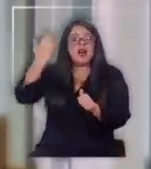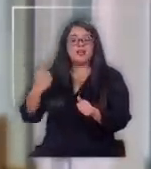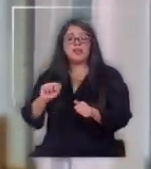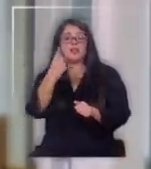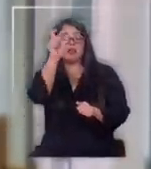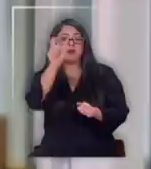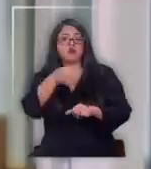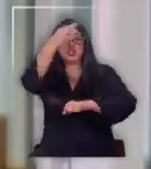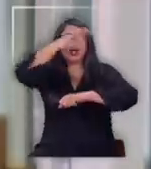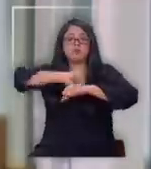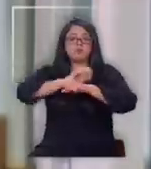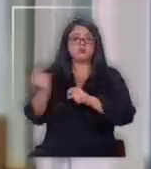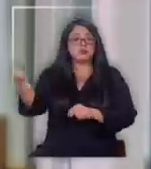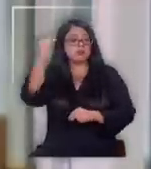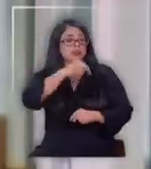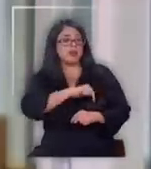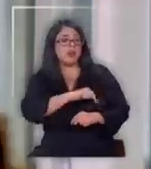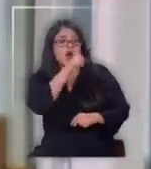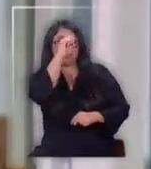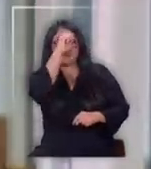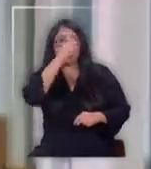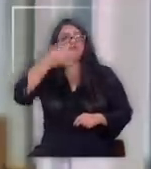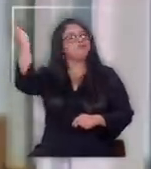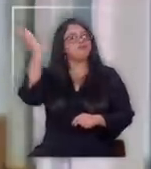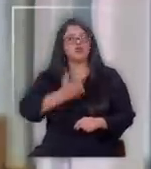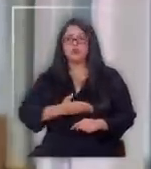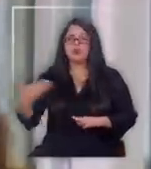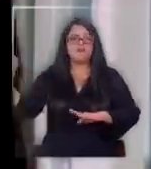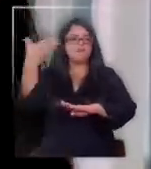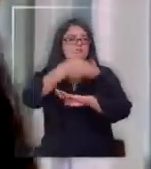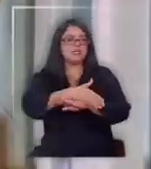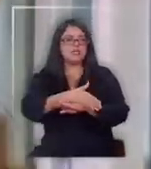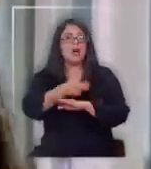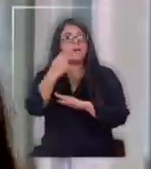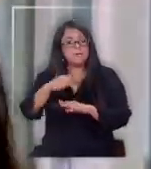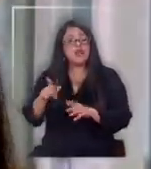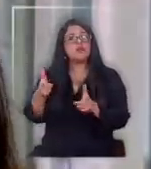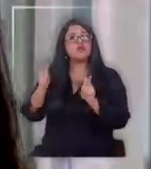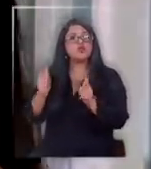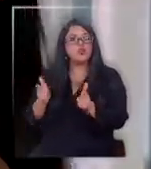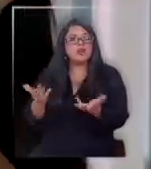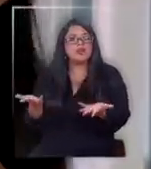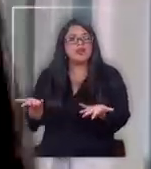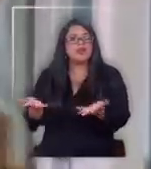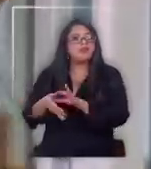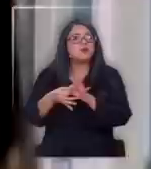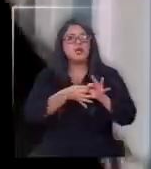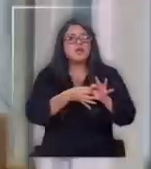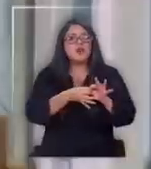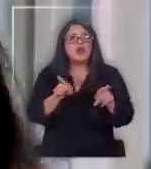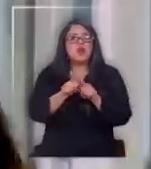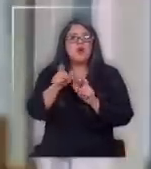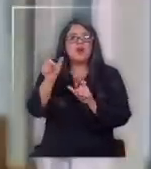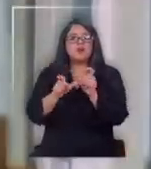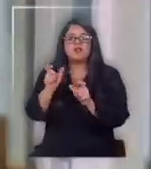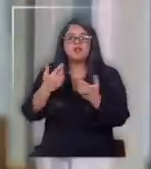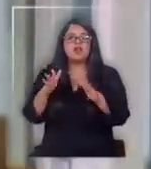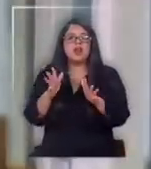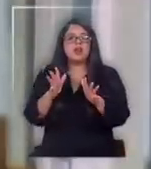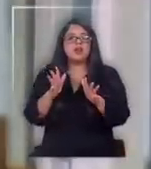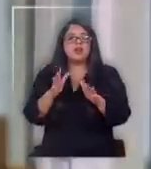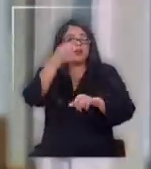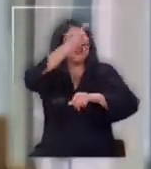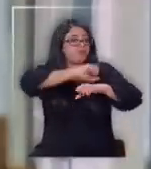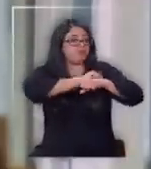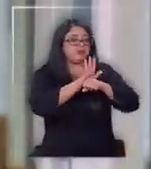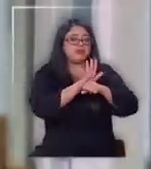el primer caso COVID al hospital se debieron suspender las visitas. Afortunadamente, porque el flujo circulante de COVID